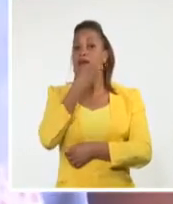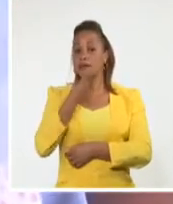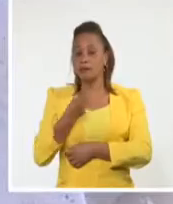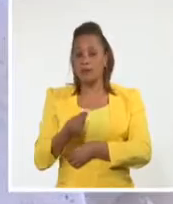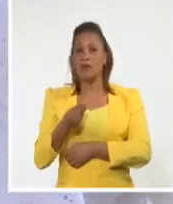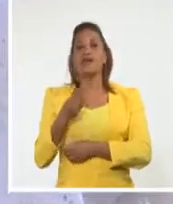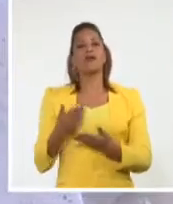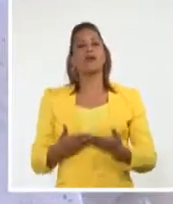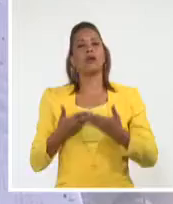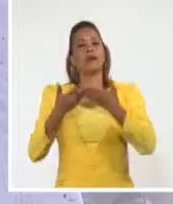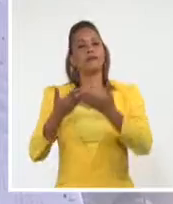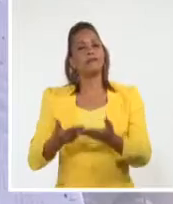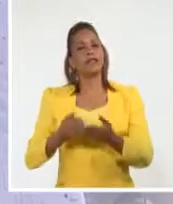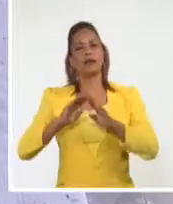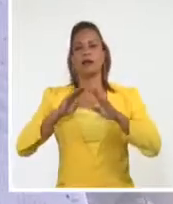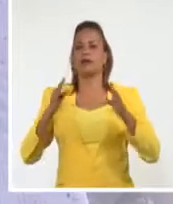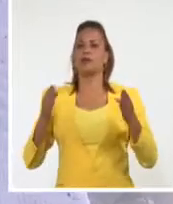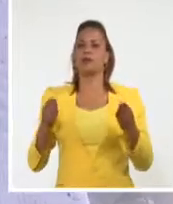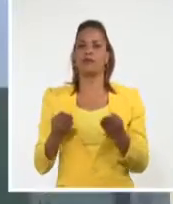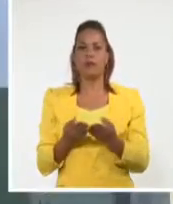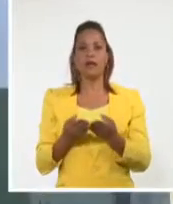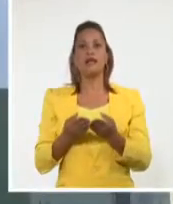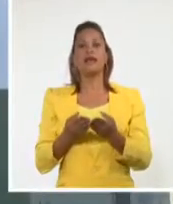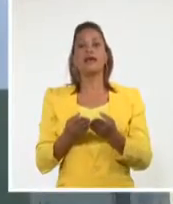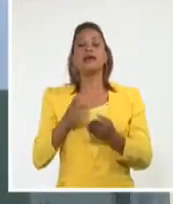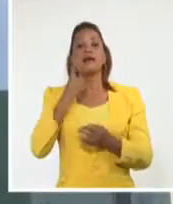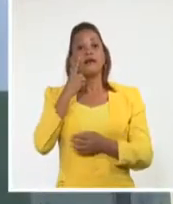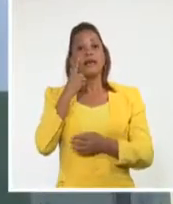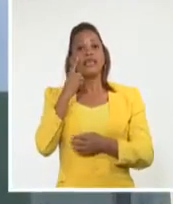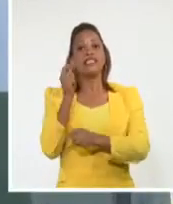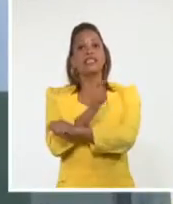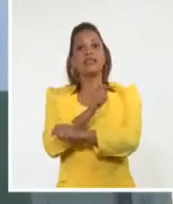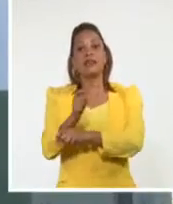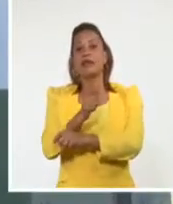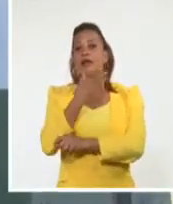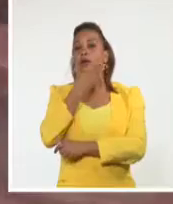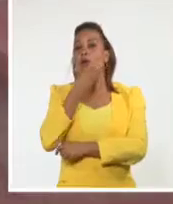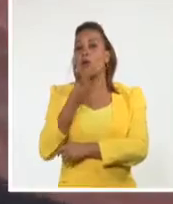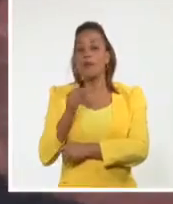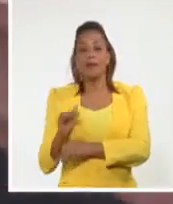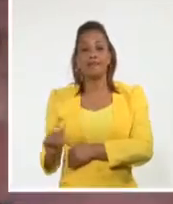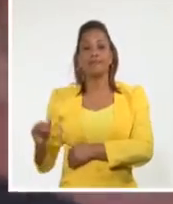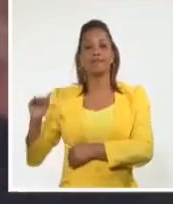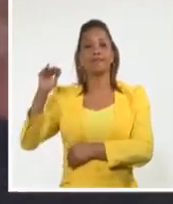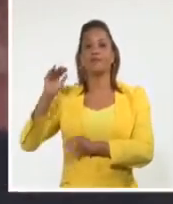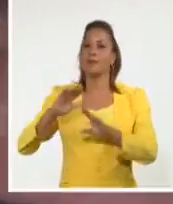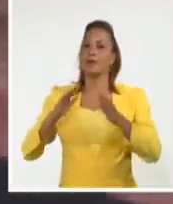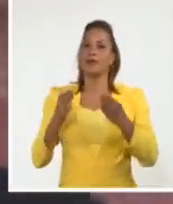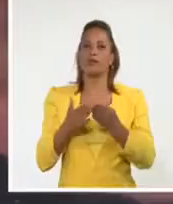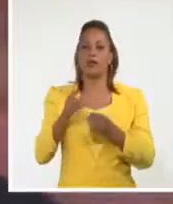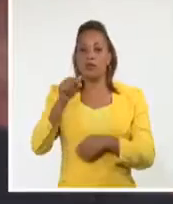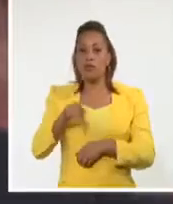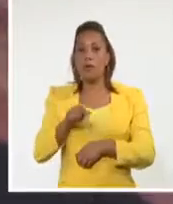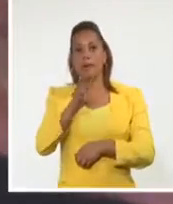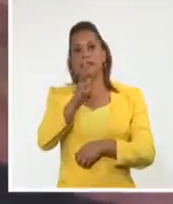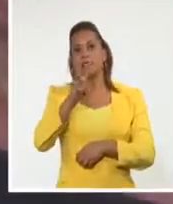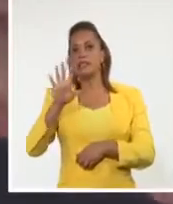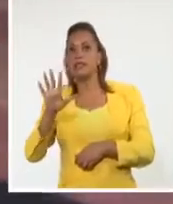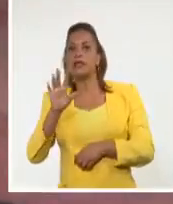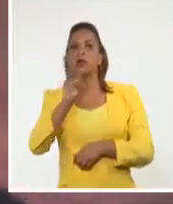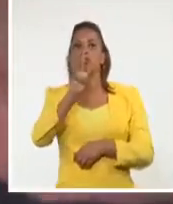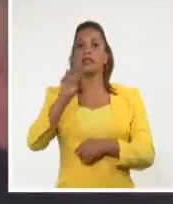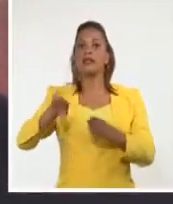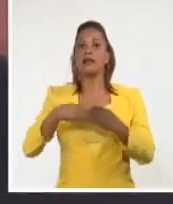que nosotros seamos capaces de formar en los estudiantes es el cimiento para con la vida de esos jóvenes. Yo me paso aquí 25, 30 días sin ir a la